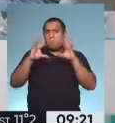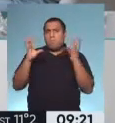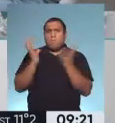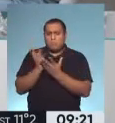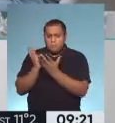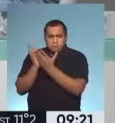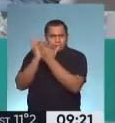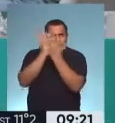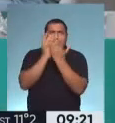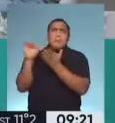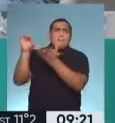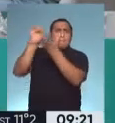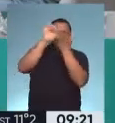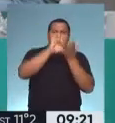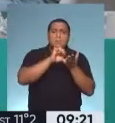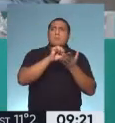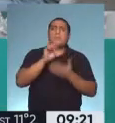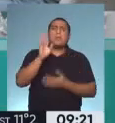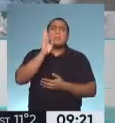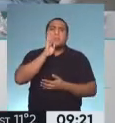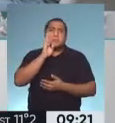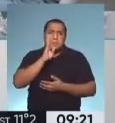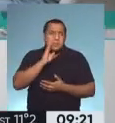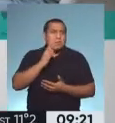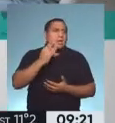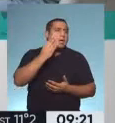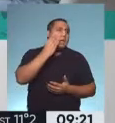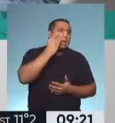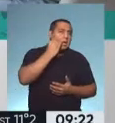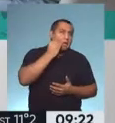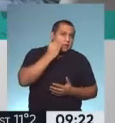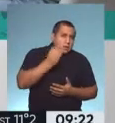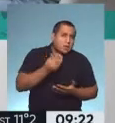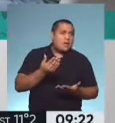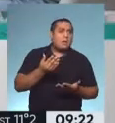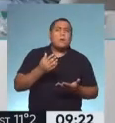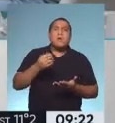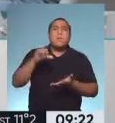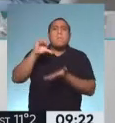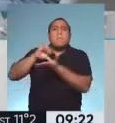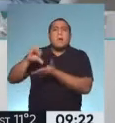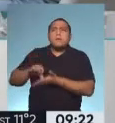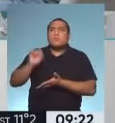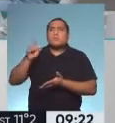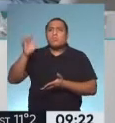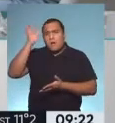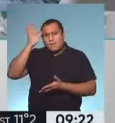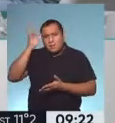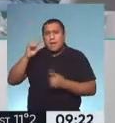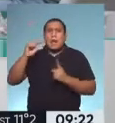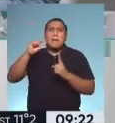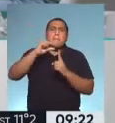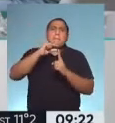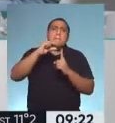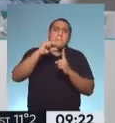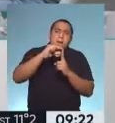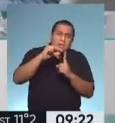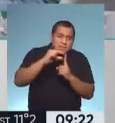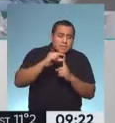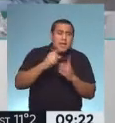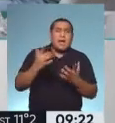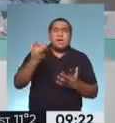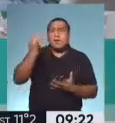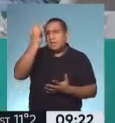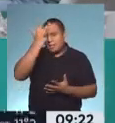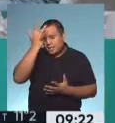países posiciones para obtenidos en inglaterra en países del áfrica para quitar la india en argentina intervinieron